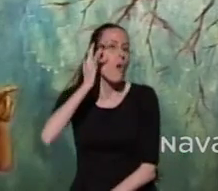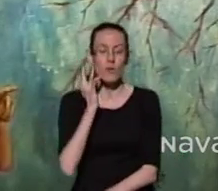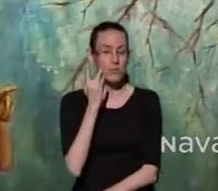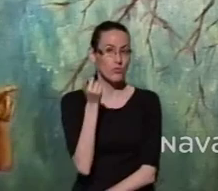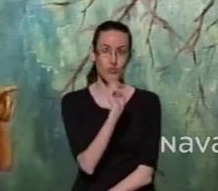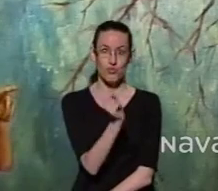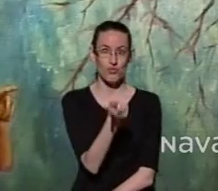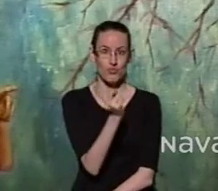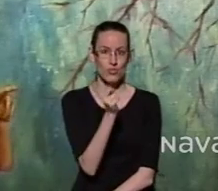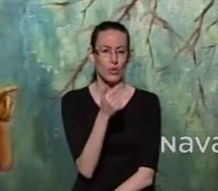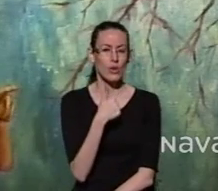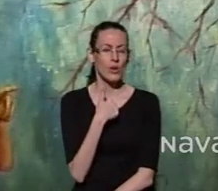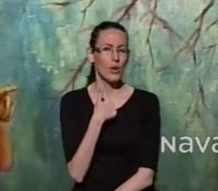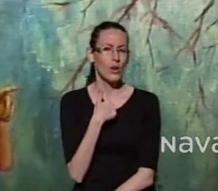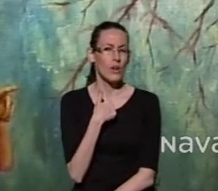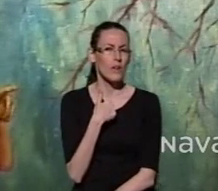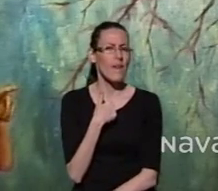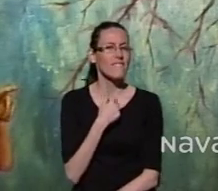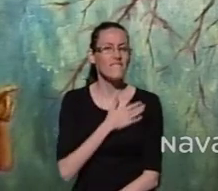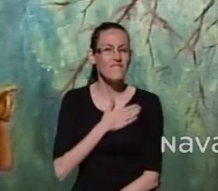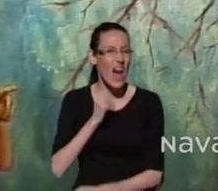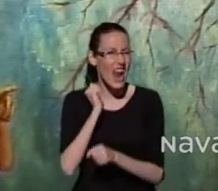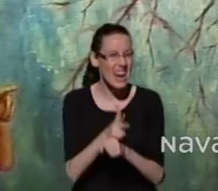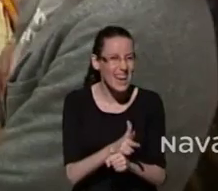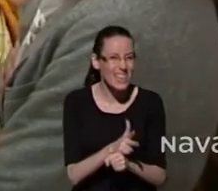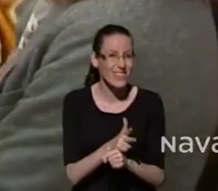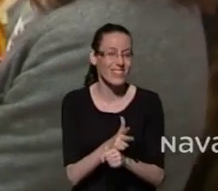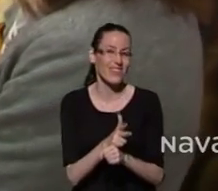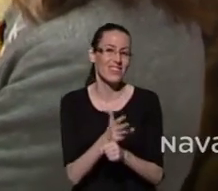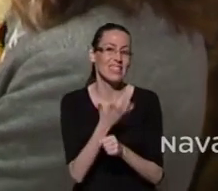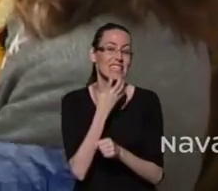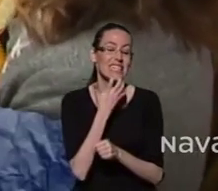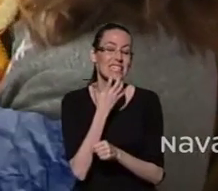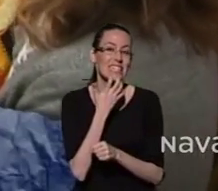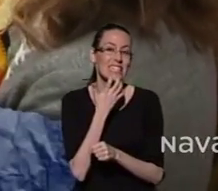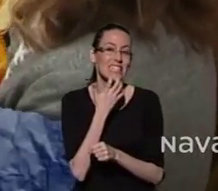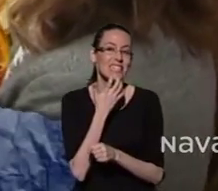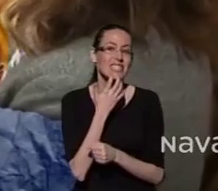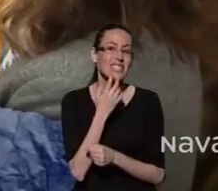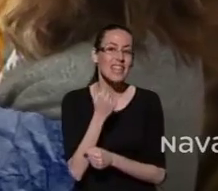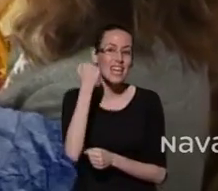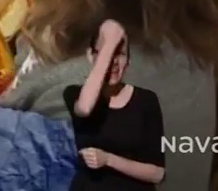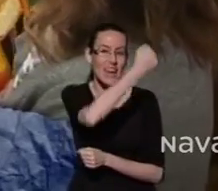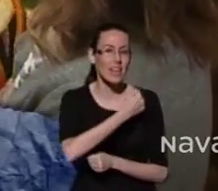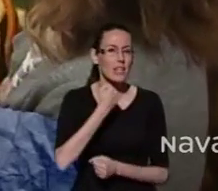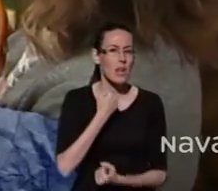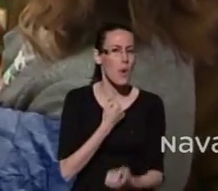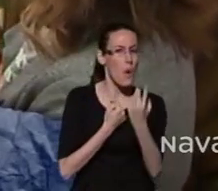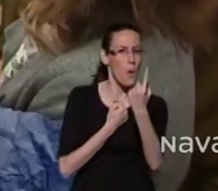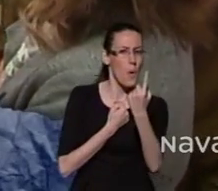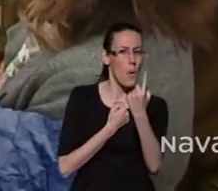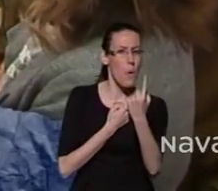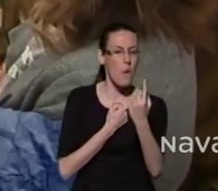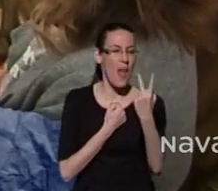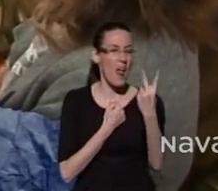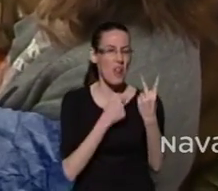intento es marcarme retos. Si antes haces retratos de una persona o de dos personas en un cuadro, ahora vamos a meter 7